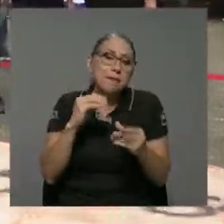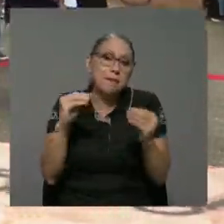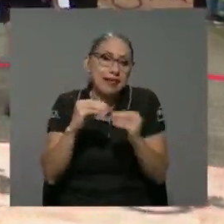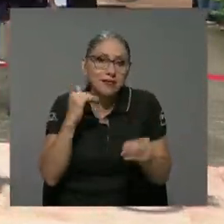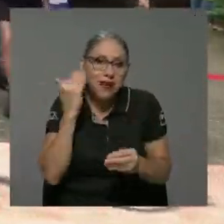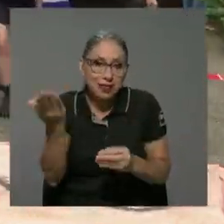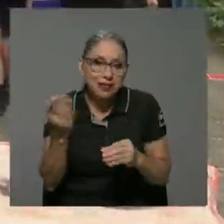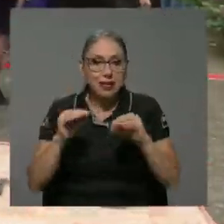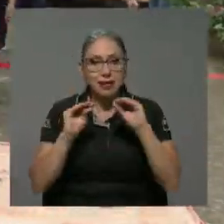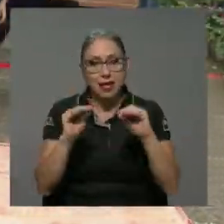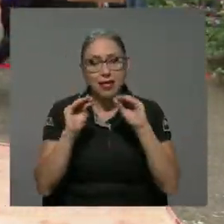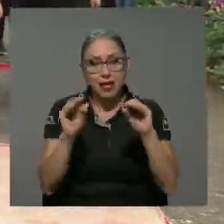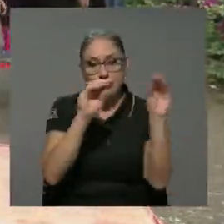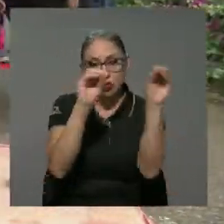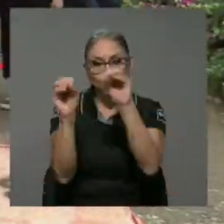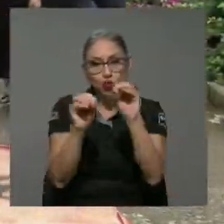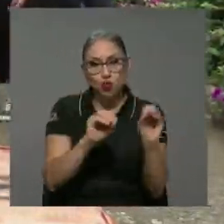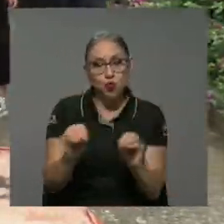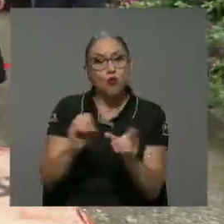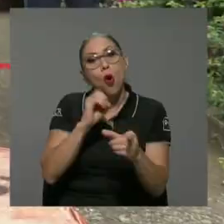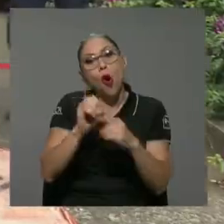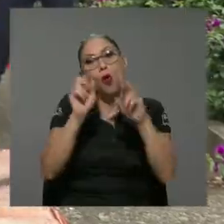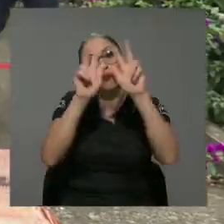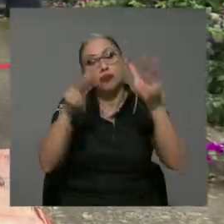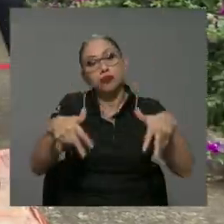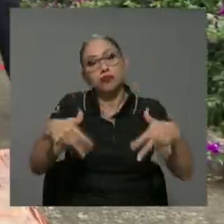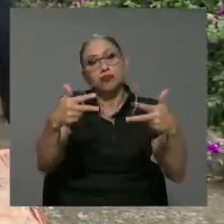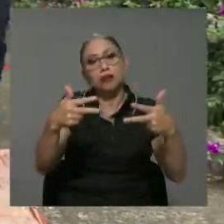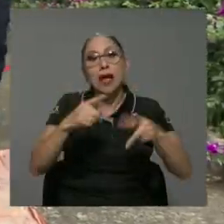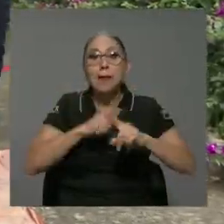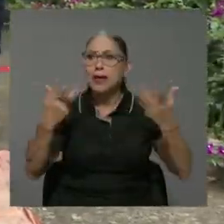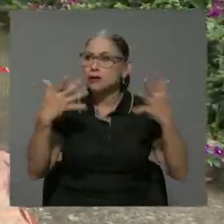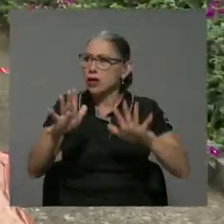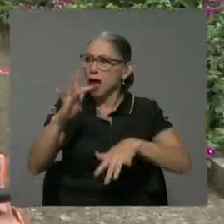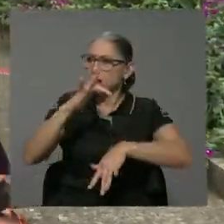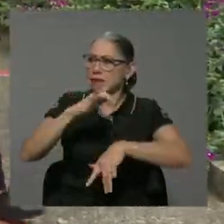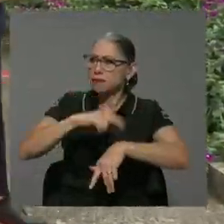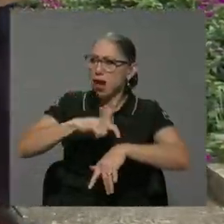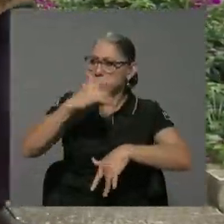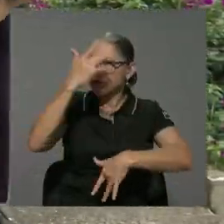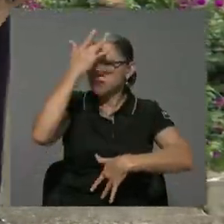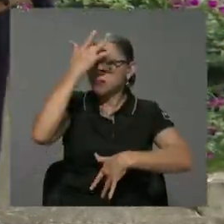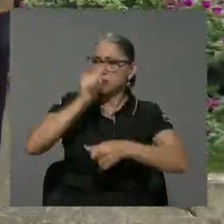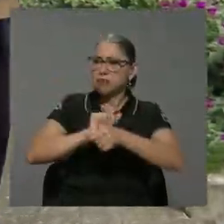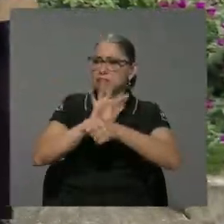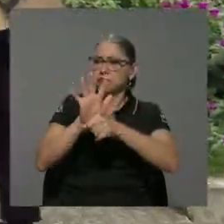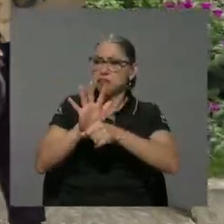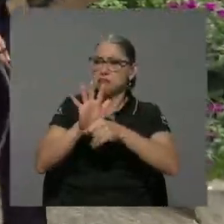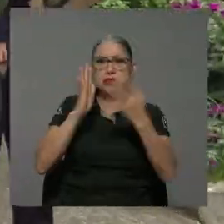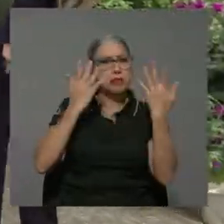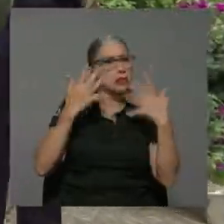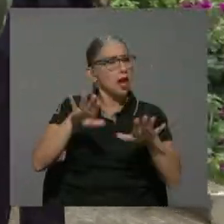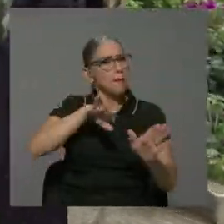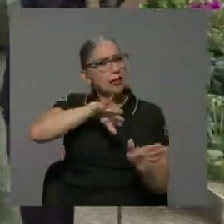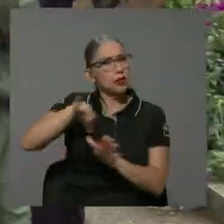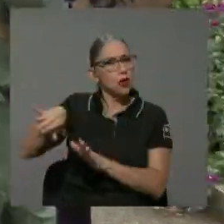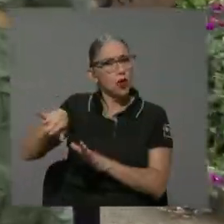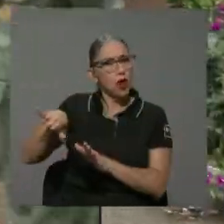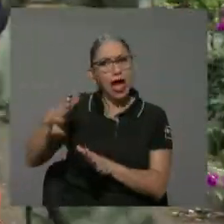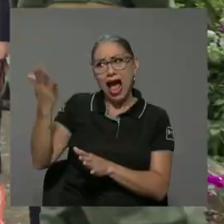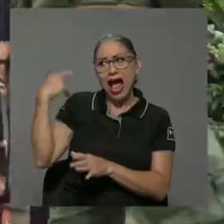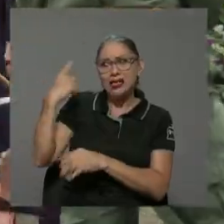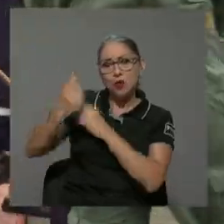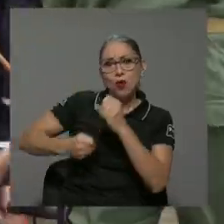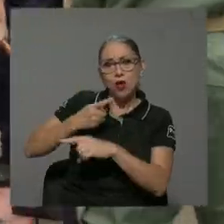tenemos eso. La pandemia ya pasó hace 1.5 años, ¿verdad? Es decir, todo el año pasado